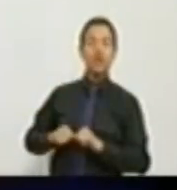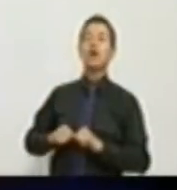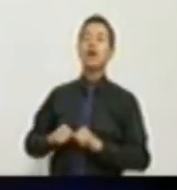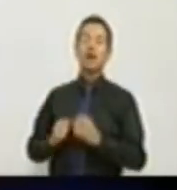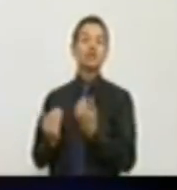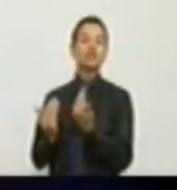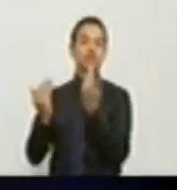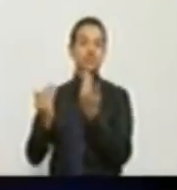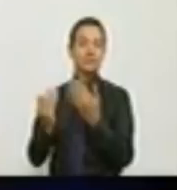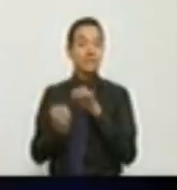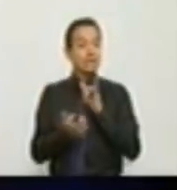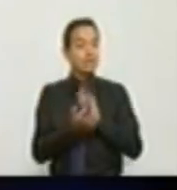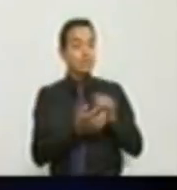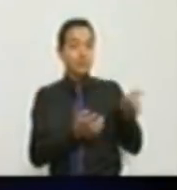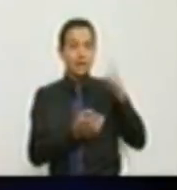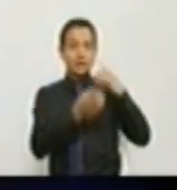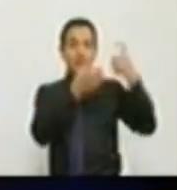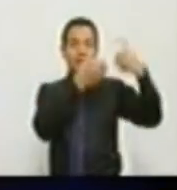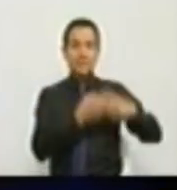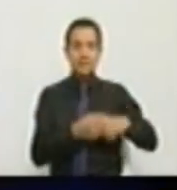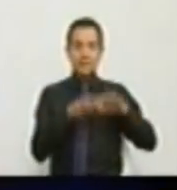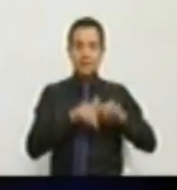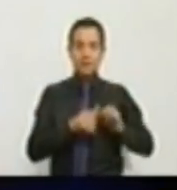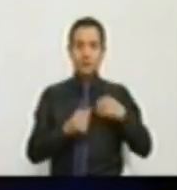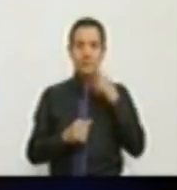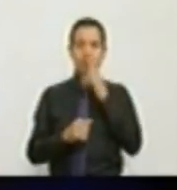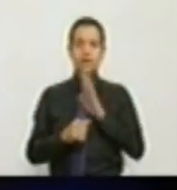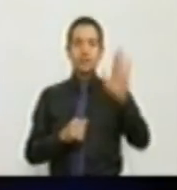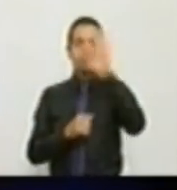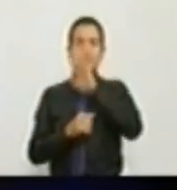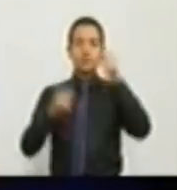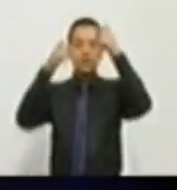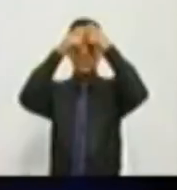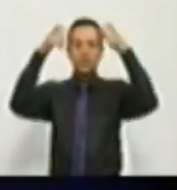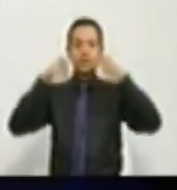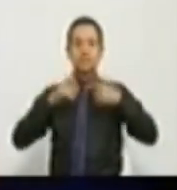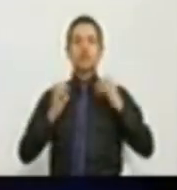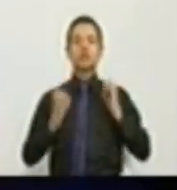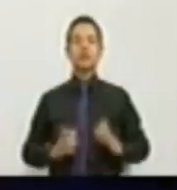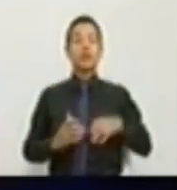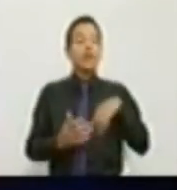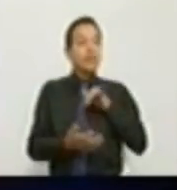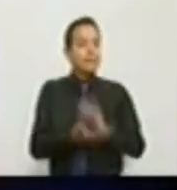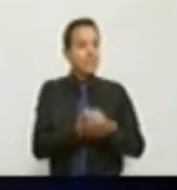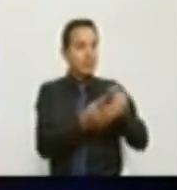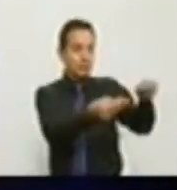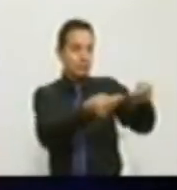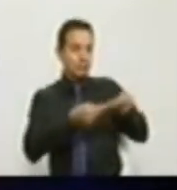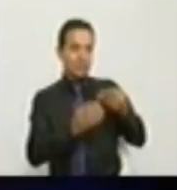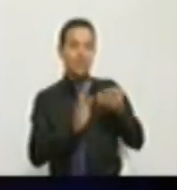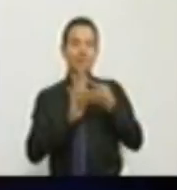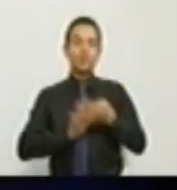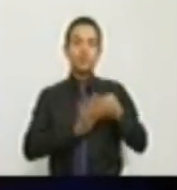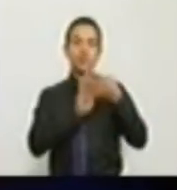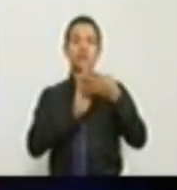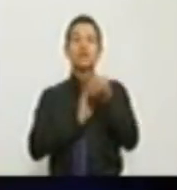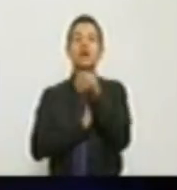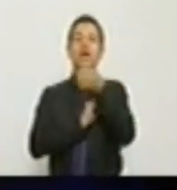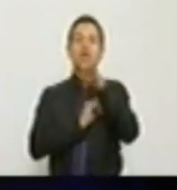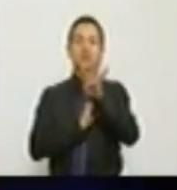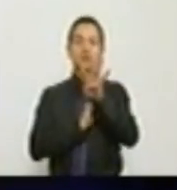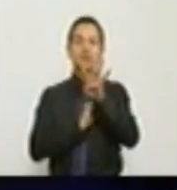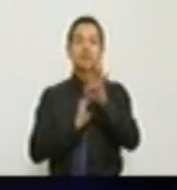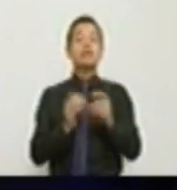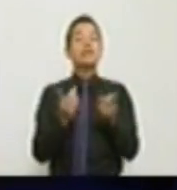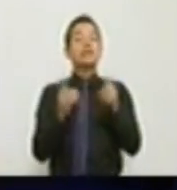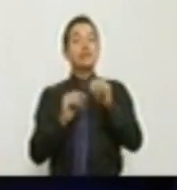del Estado Civil nos facilitó en archivos digitales los formularios E14 y E24, y contrario